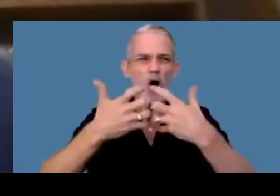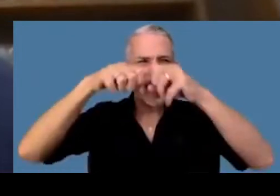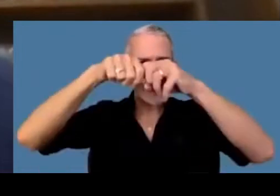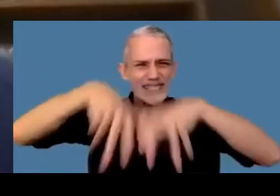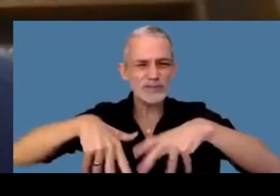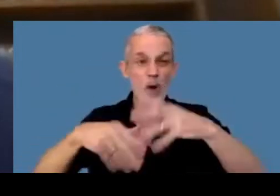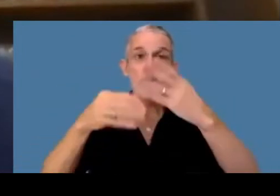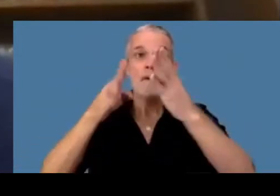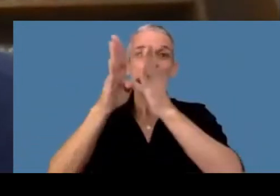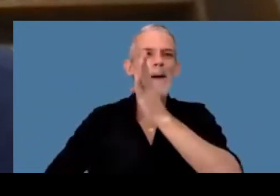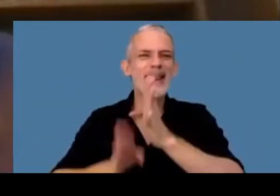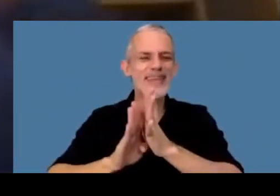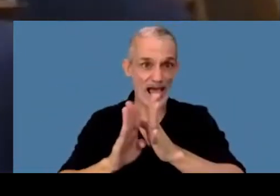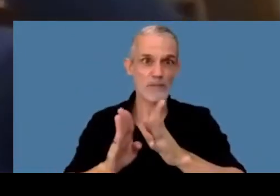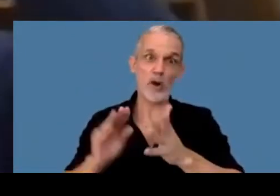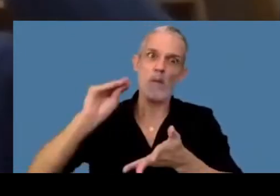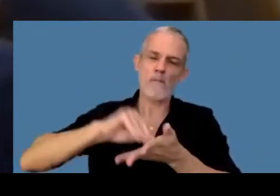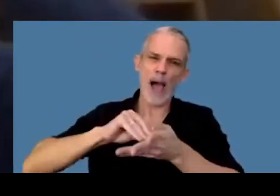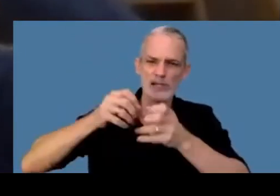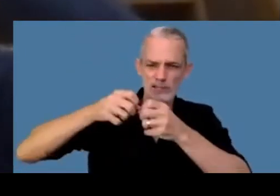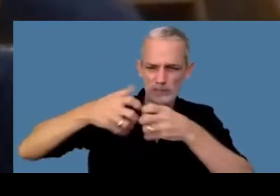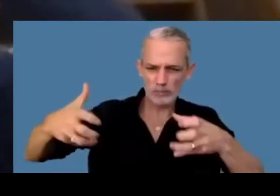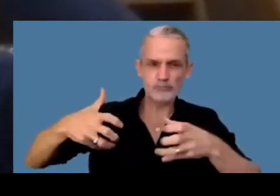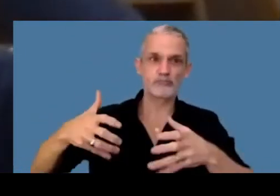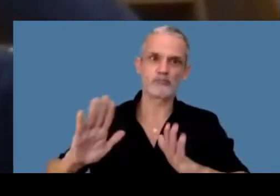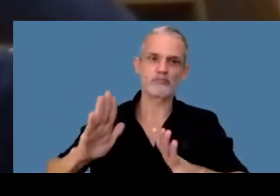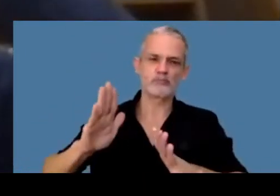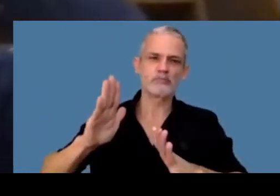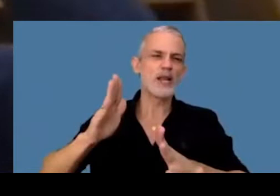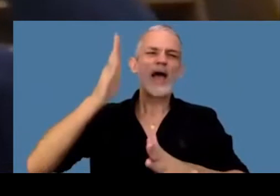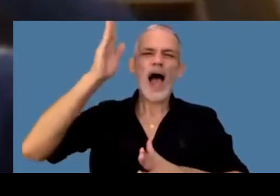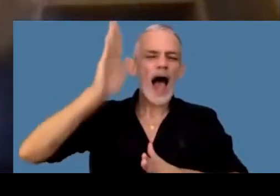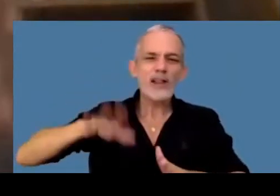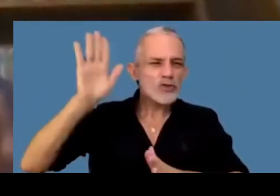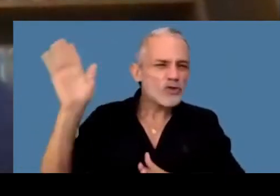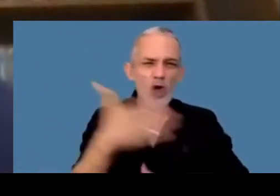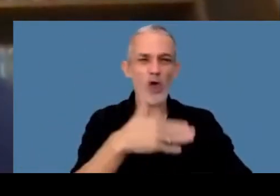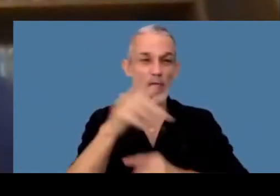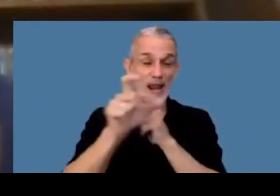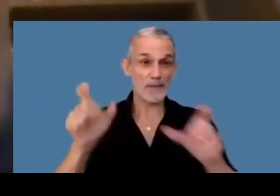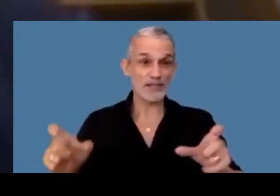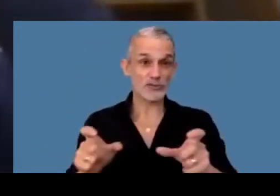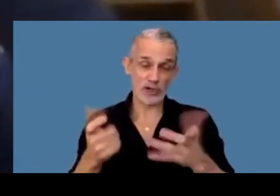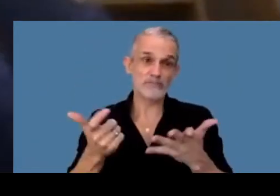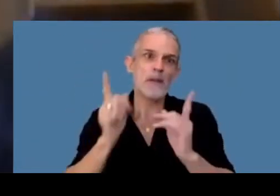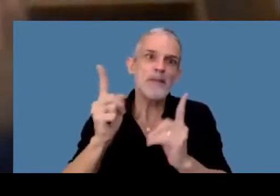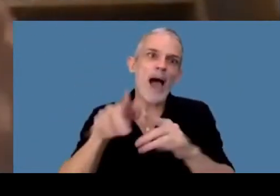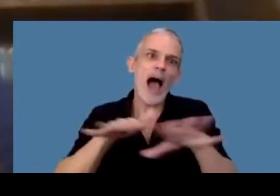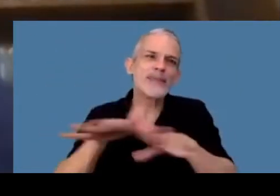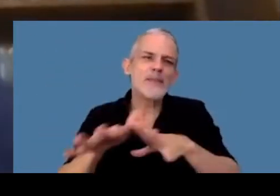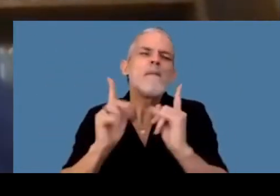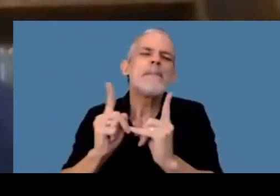más abarcativa, que alcanza a todos los trabajadores, como lo dice su nombre, de una determinada actividad o de una